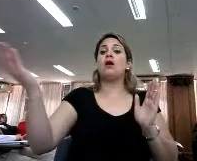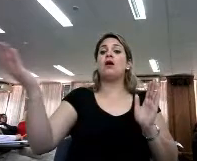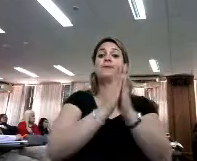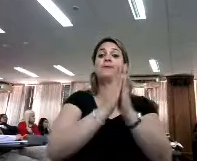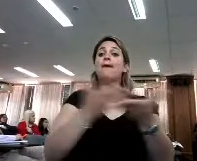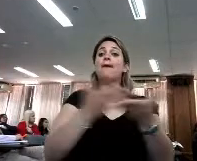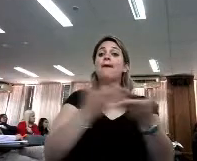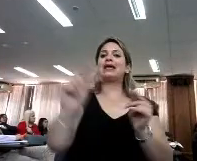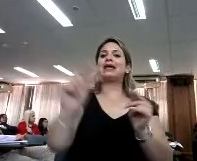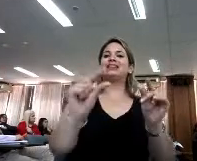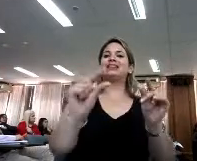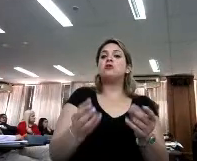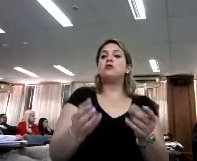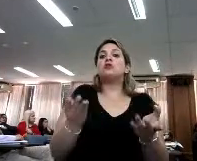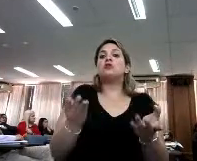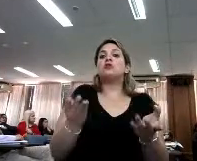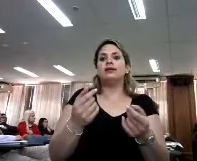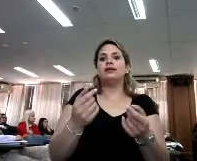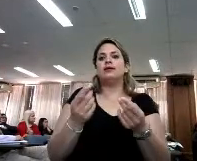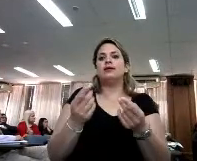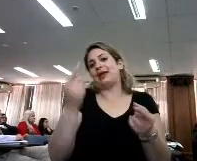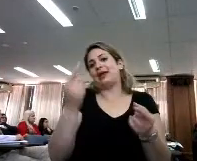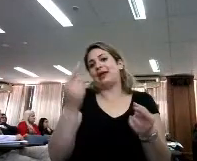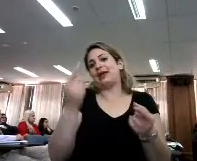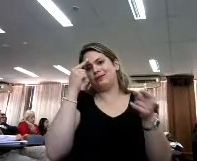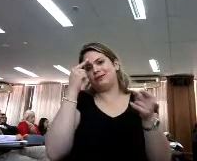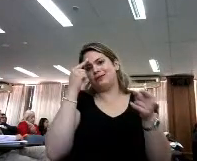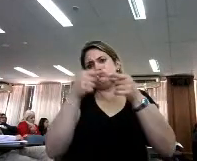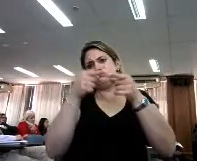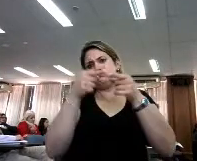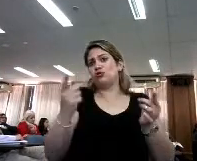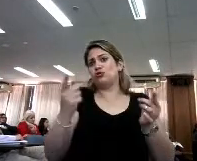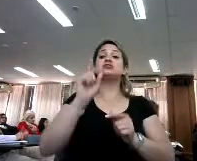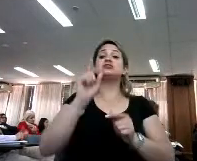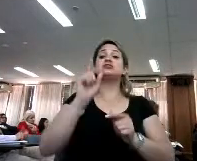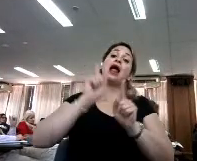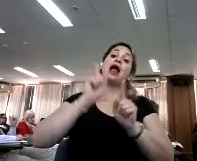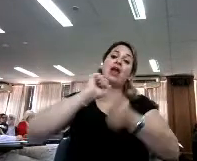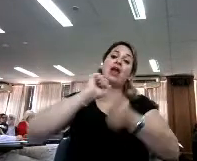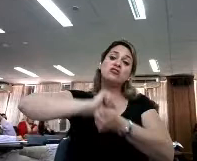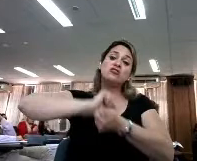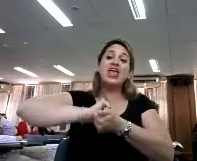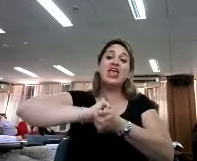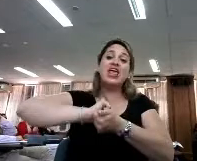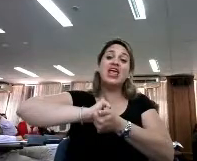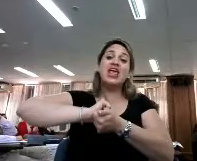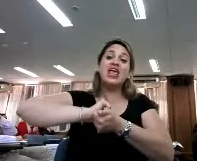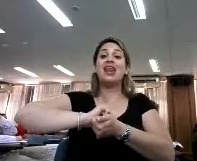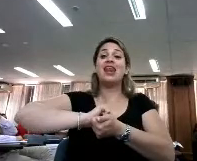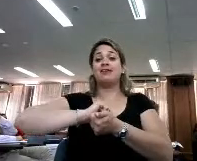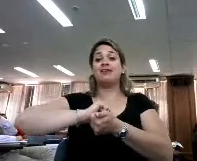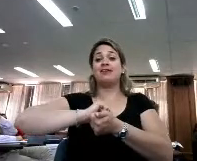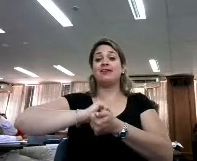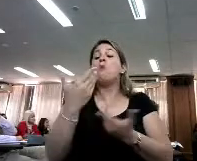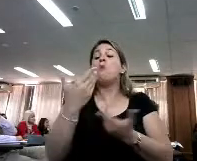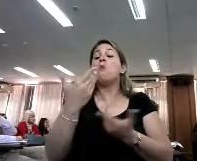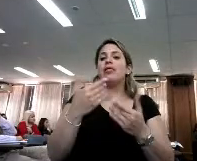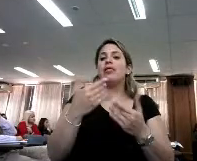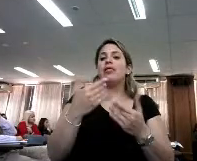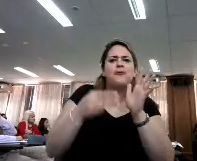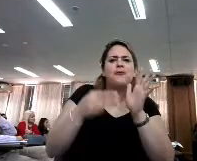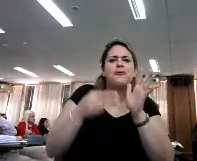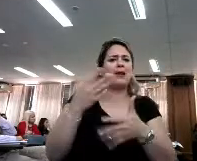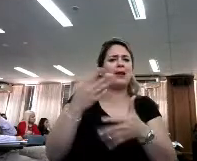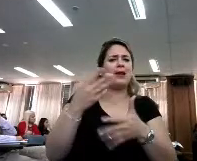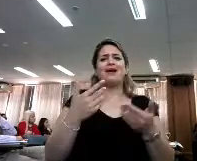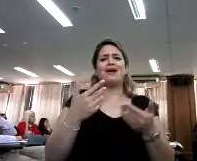prestar precisamente para que se cumpla con su función, pero algunas editoriales pueden entrar en algún tipo de conflicto si el uso,